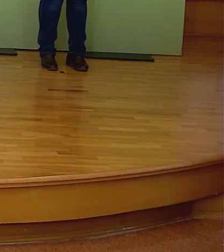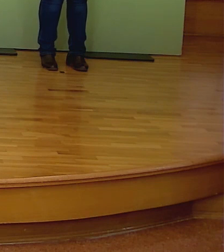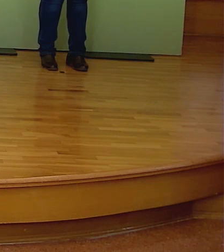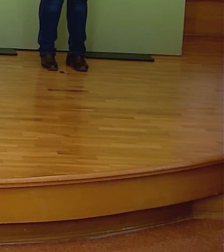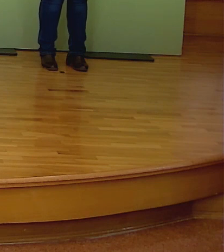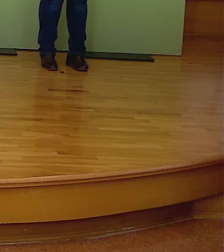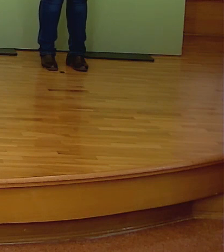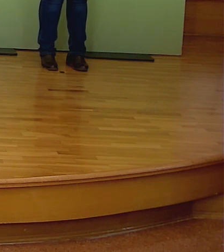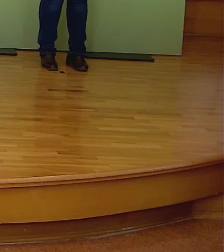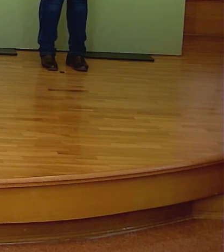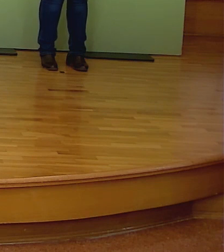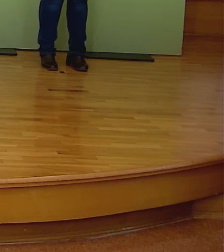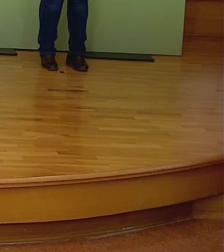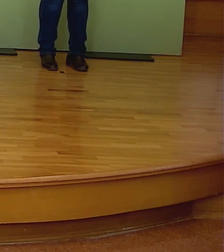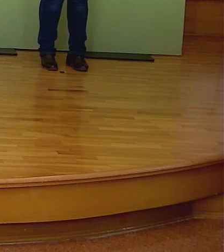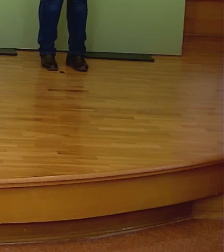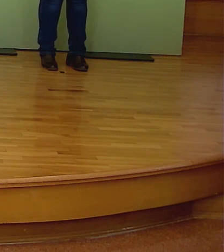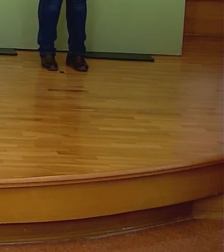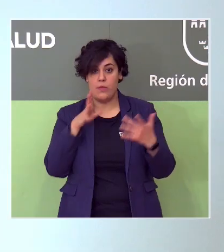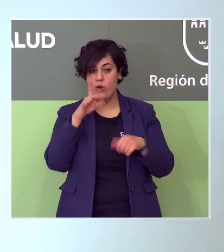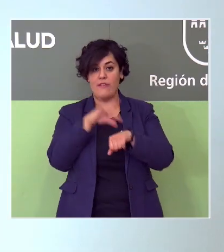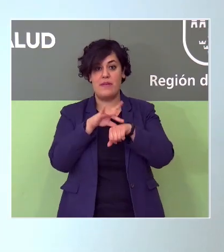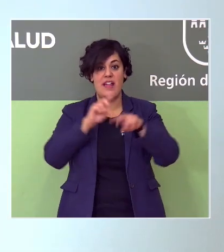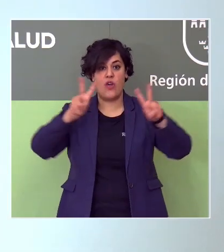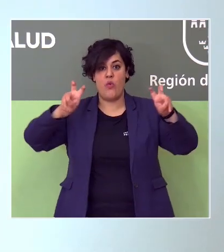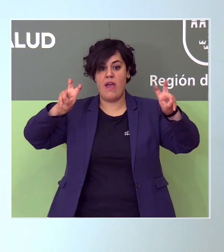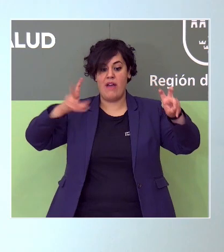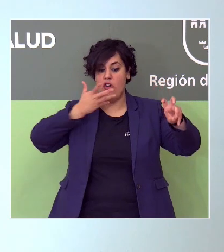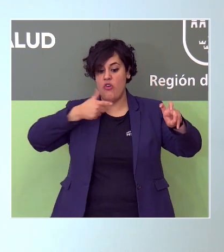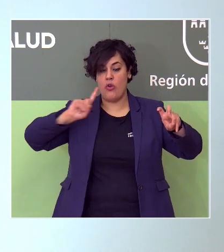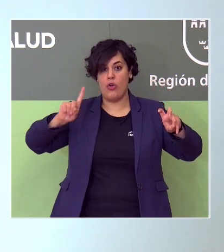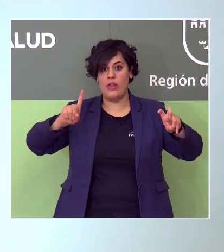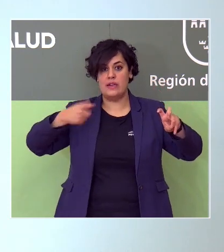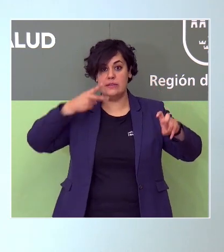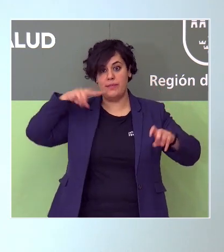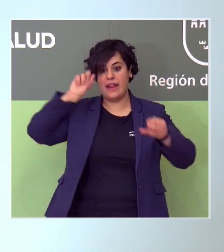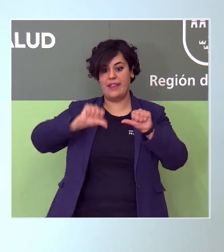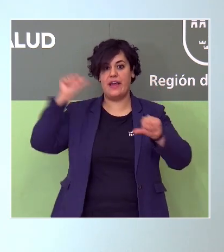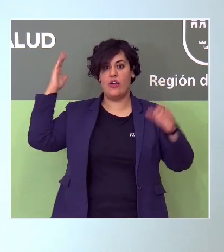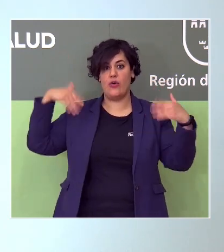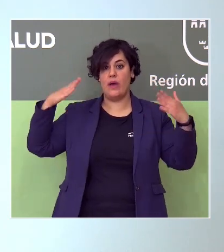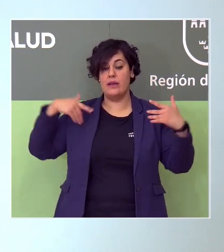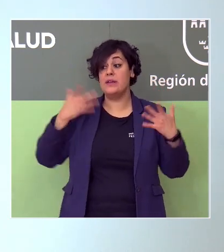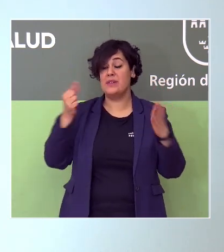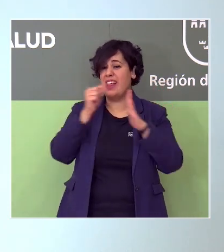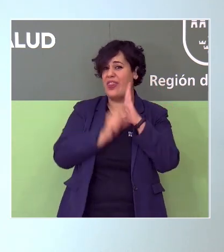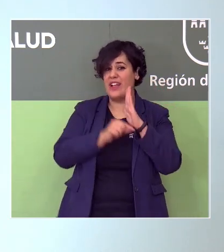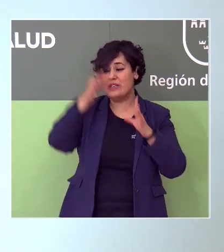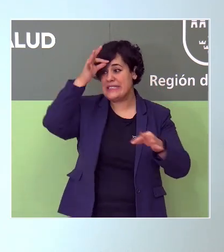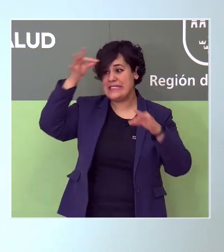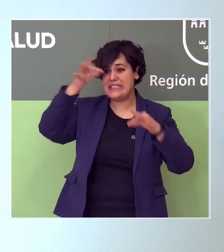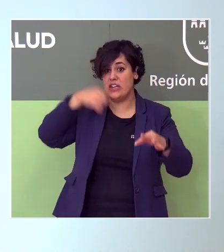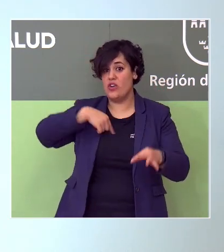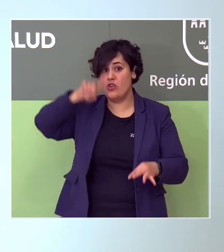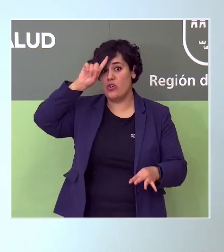improvisación científica a una enfermedad nueva. Los datos con exactitud no se los podría decir, no habría que verlo,